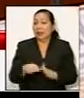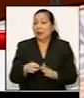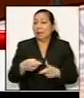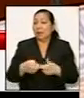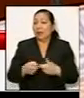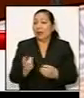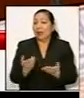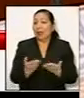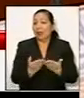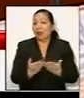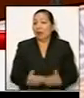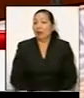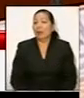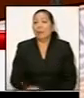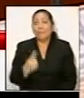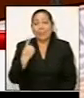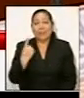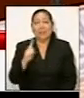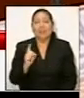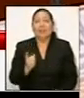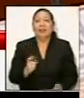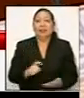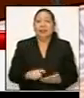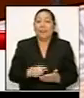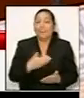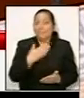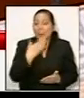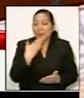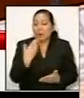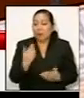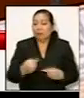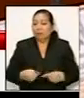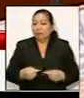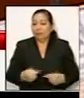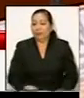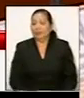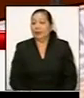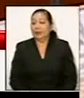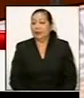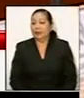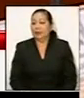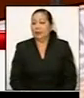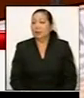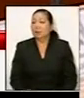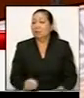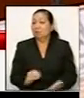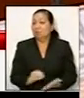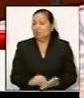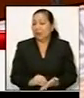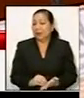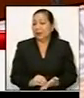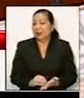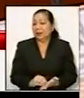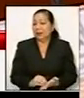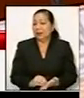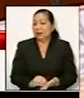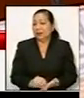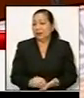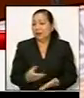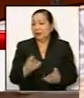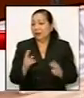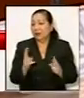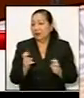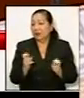los procesos educativos pensando digamos en como dos se mejoran la competitividad si se quiere más específicamente digamos el